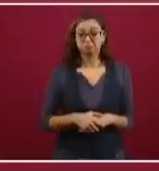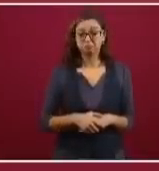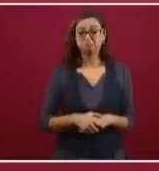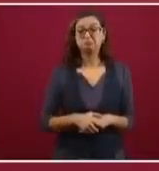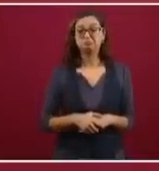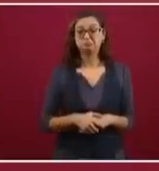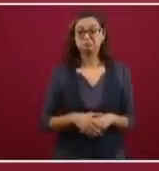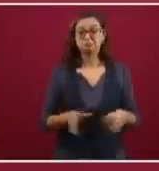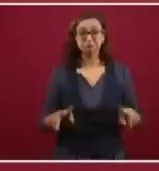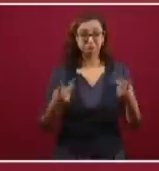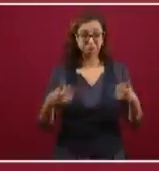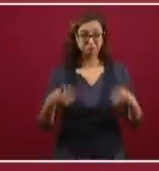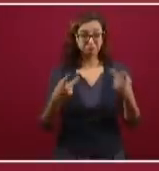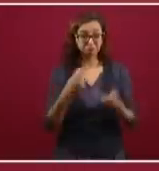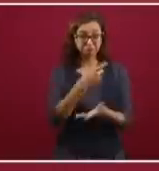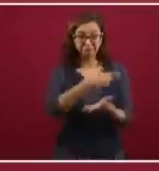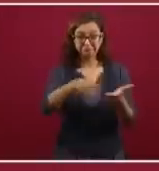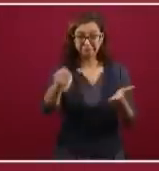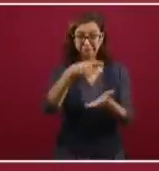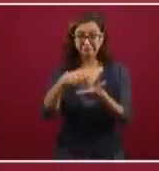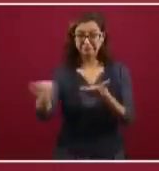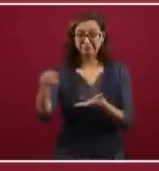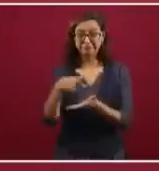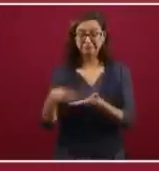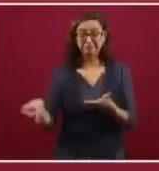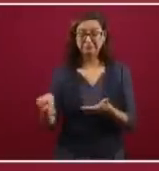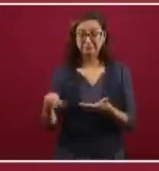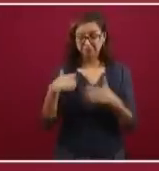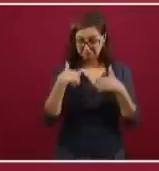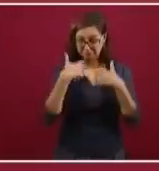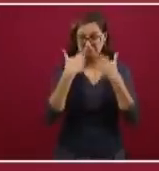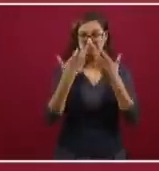del mercado por